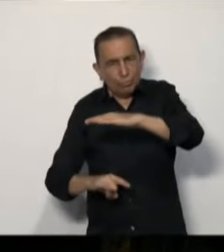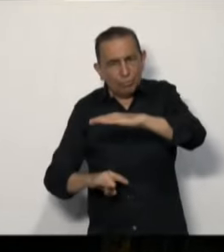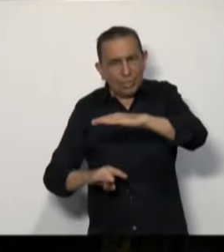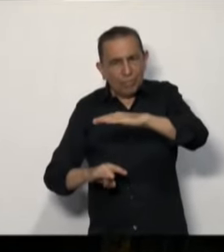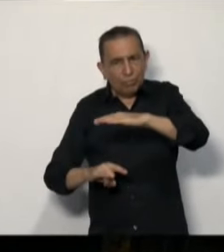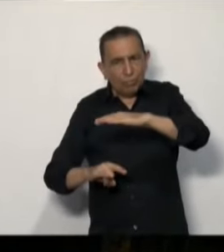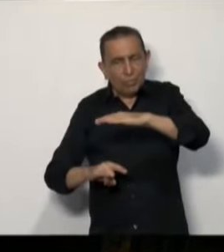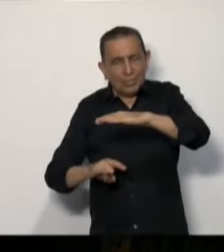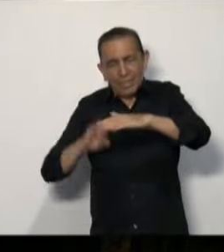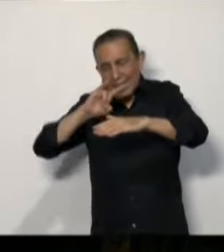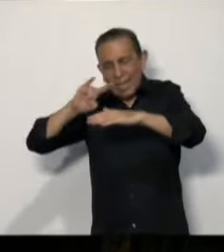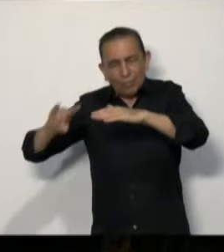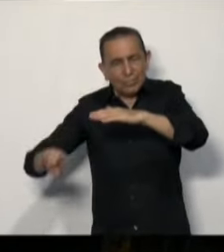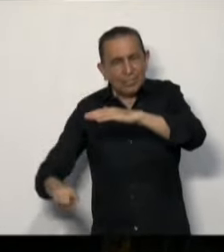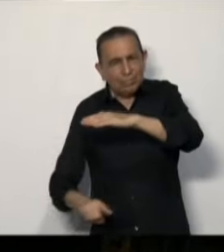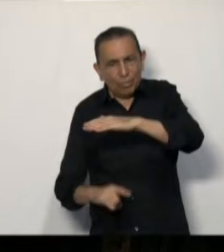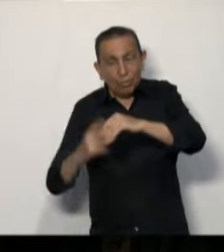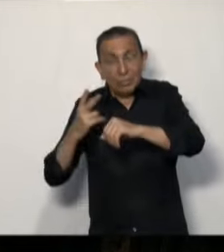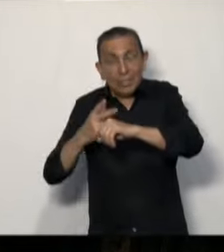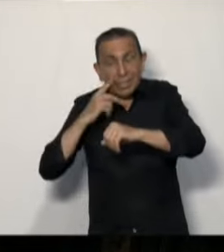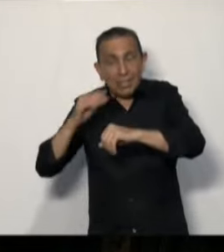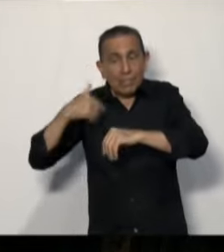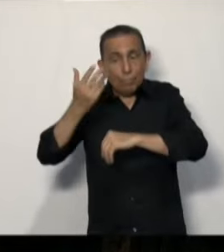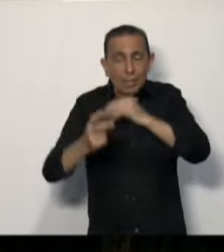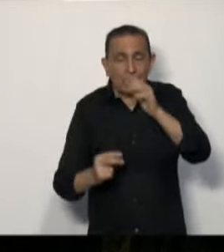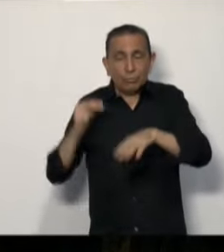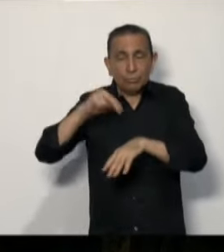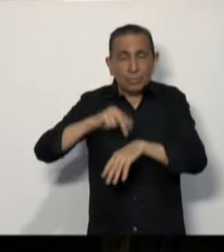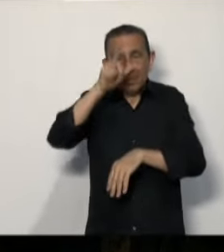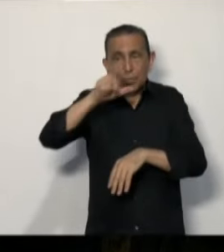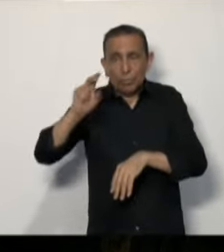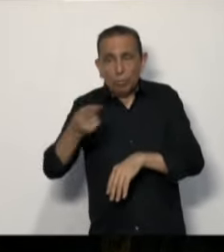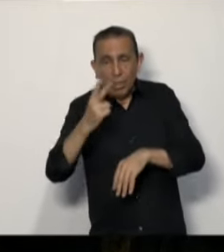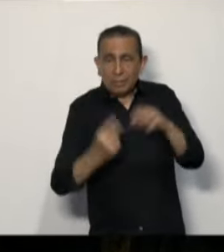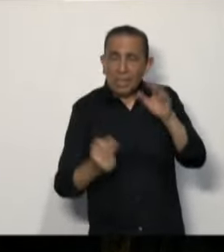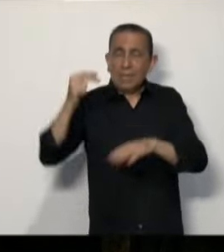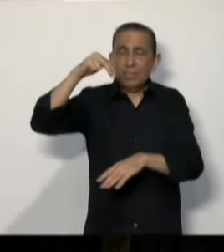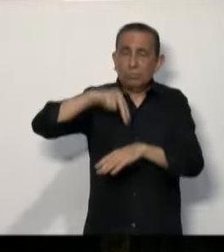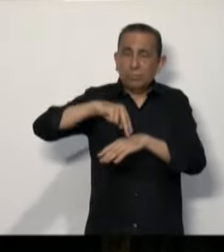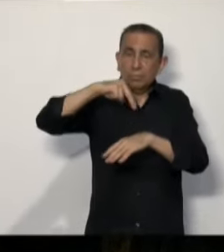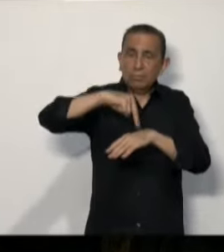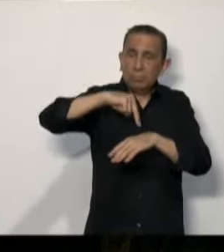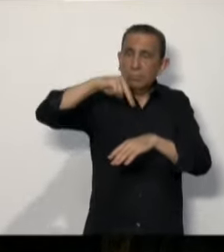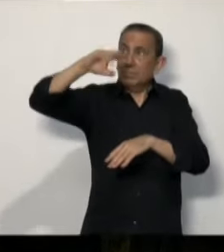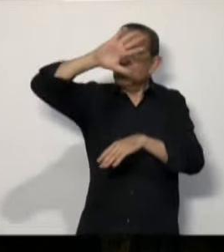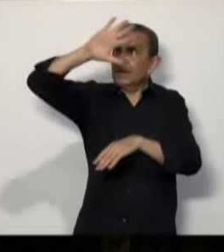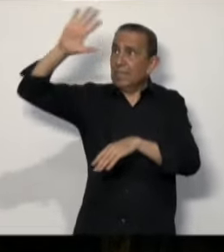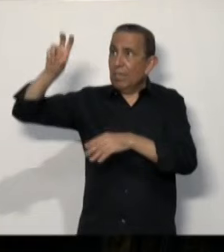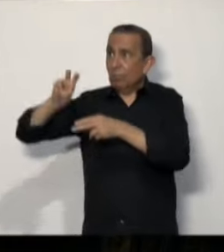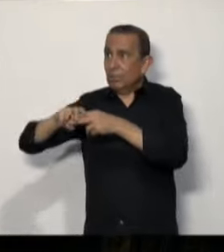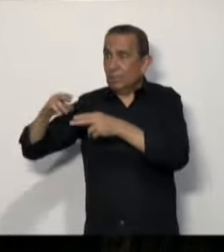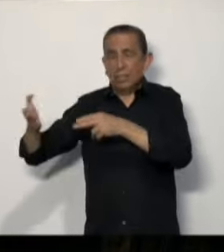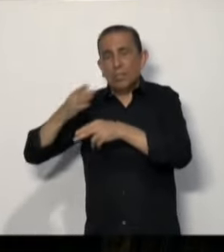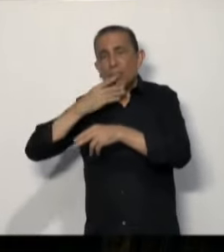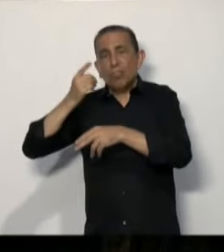los infiernos, al tercer día resucitó de entre los muertos, subió a los cielos, está sentado a la derecha de